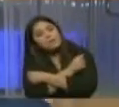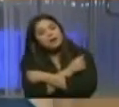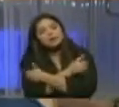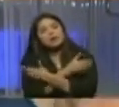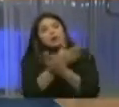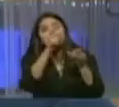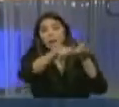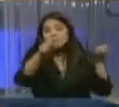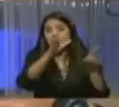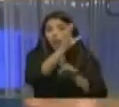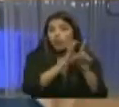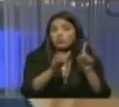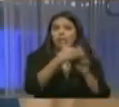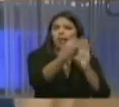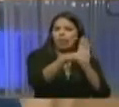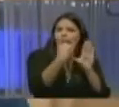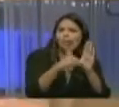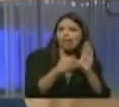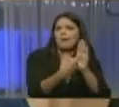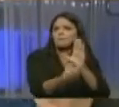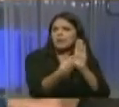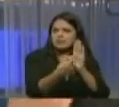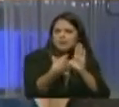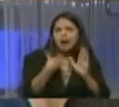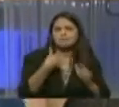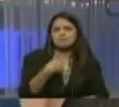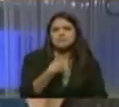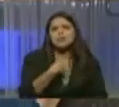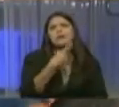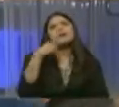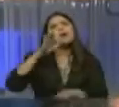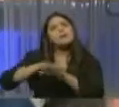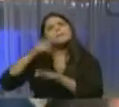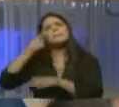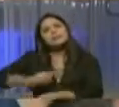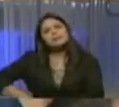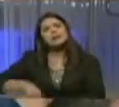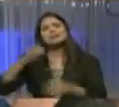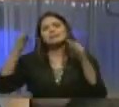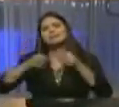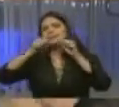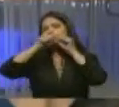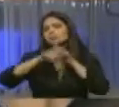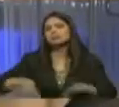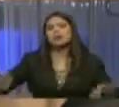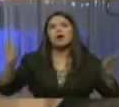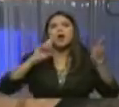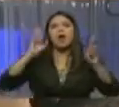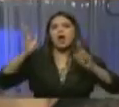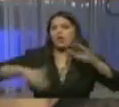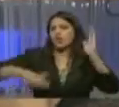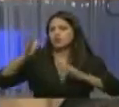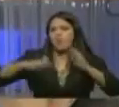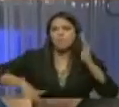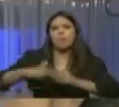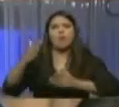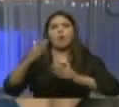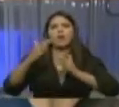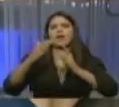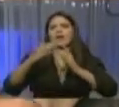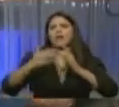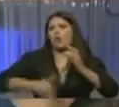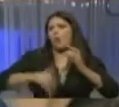los cultores que ya me están escribiendo, me están mandando mensajes, están diciendo, diga el presidente que sonarán los chimbangles, los tambores, las bandolas,